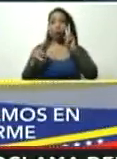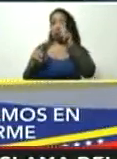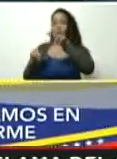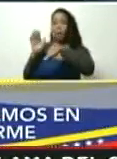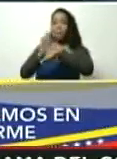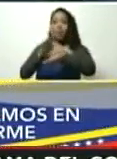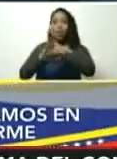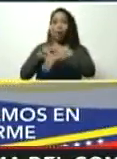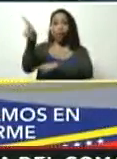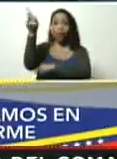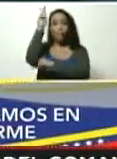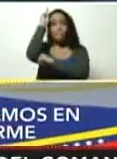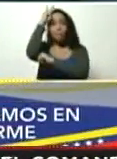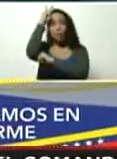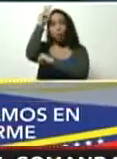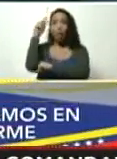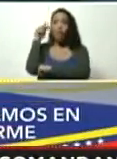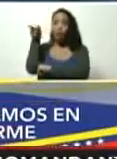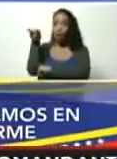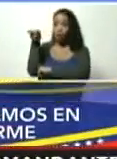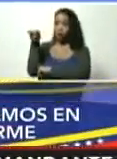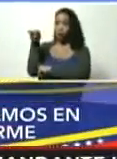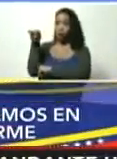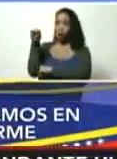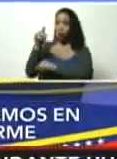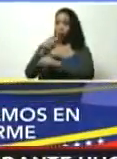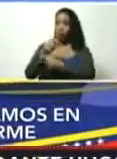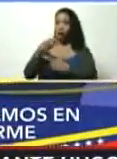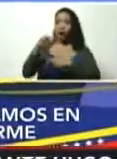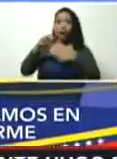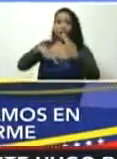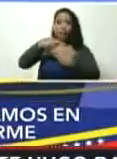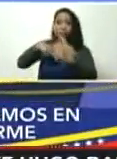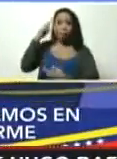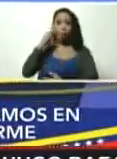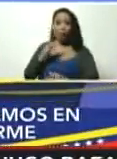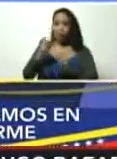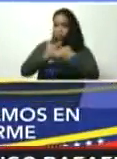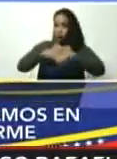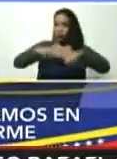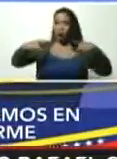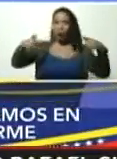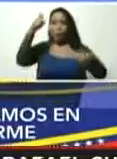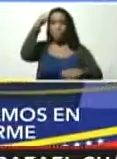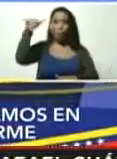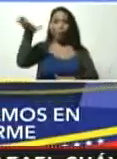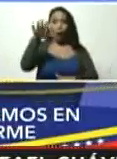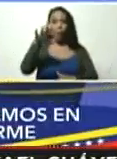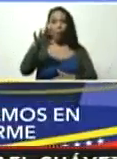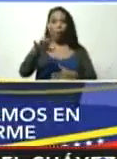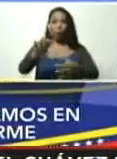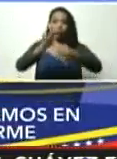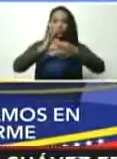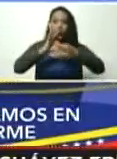pasado en Perú, se crece la revolución bolivariana con su pueblo y con su unión cívico-militar